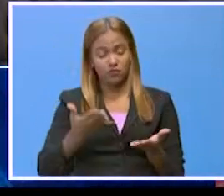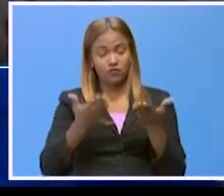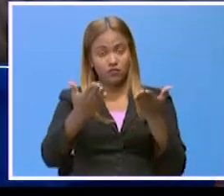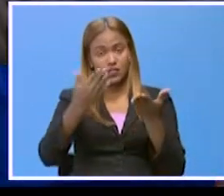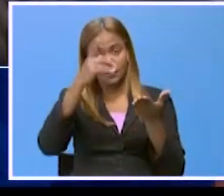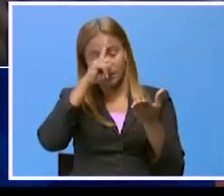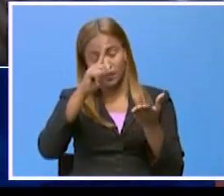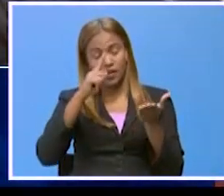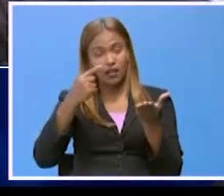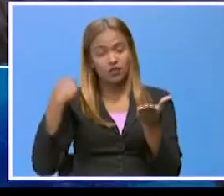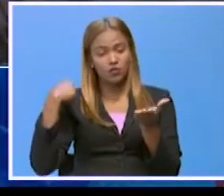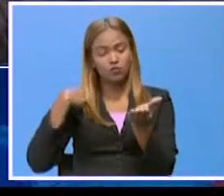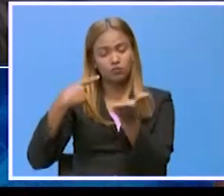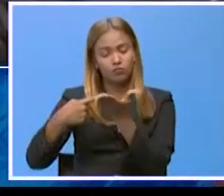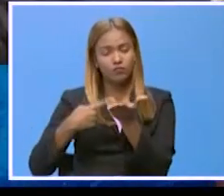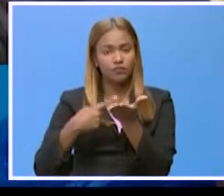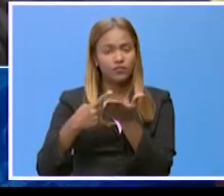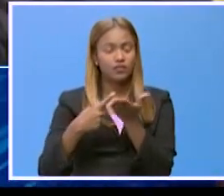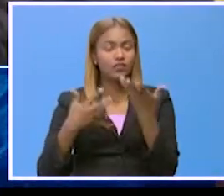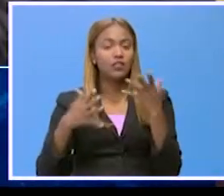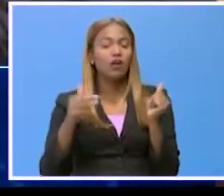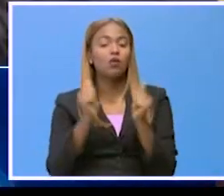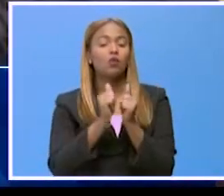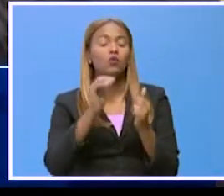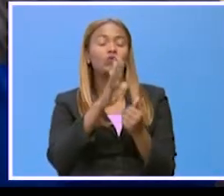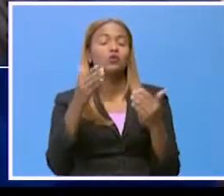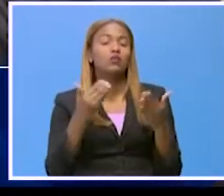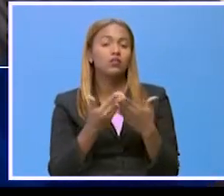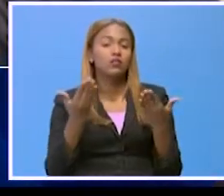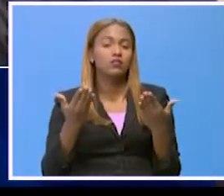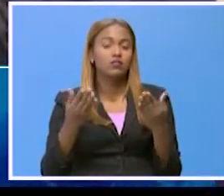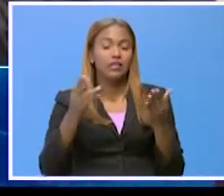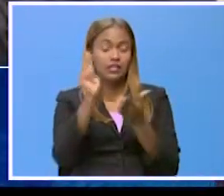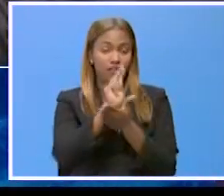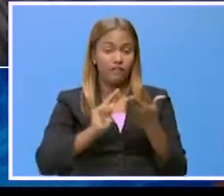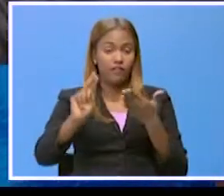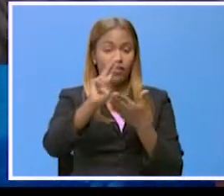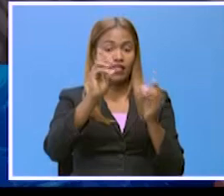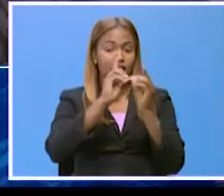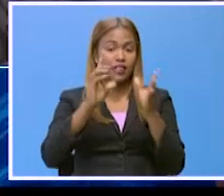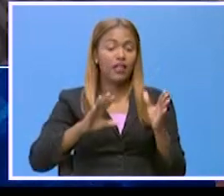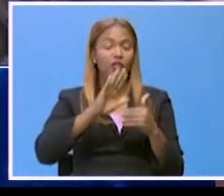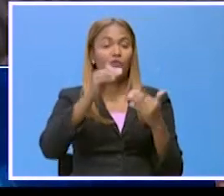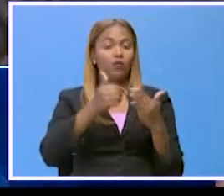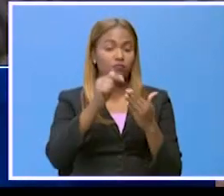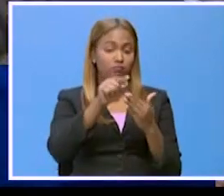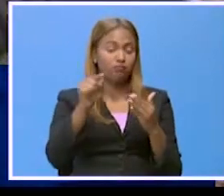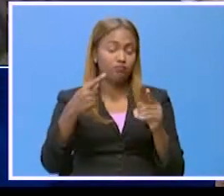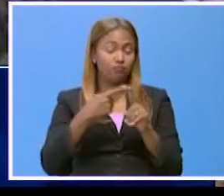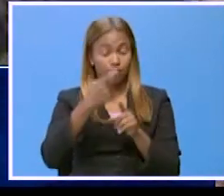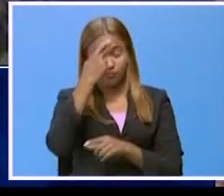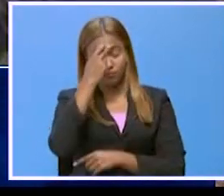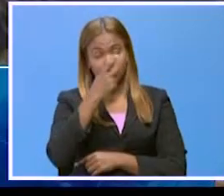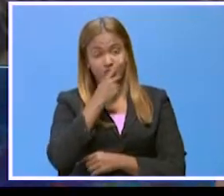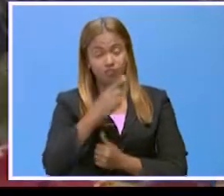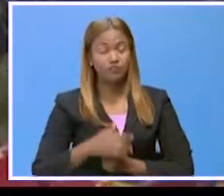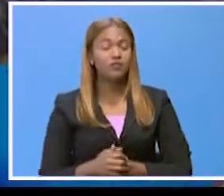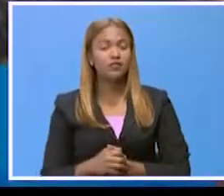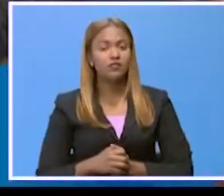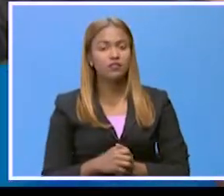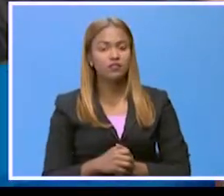discutimos con todos los rectores de las universidades del país todo